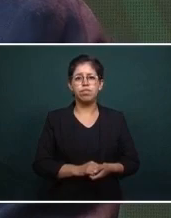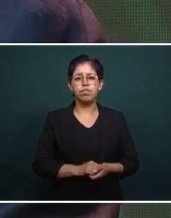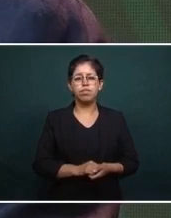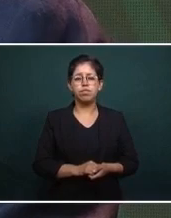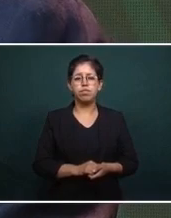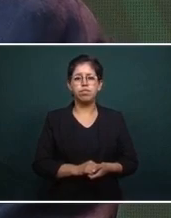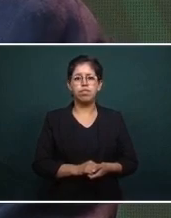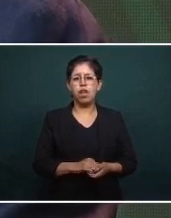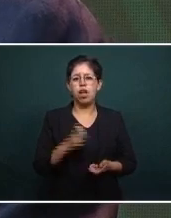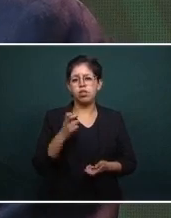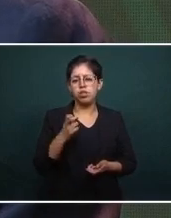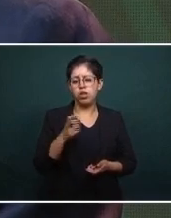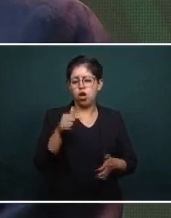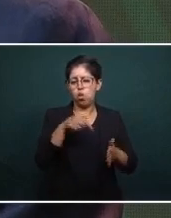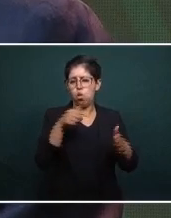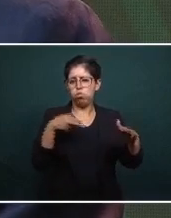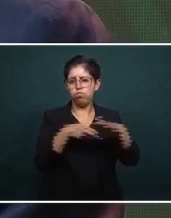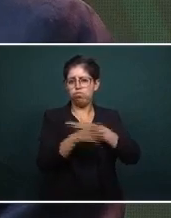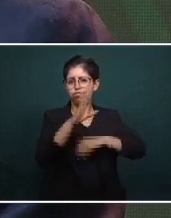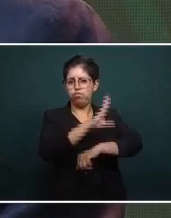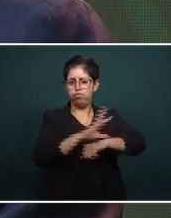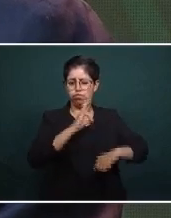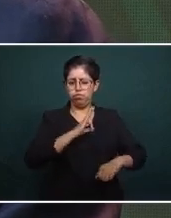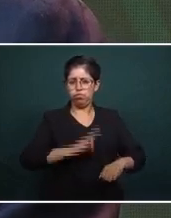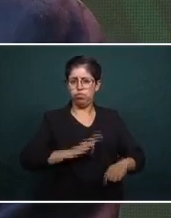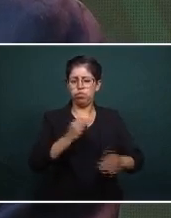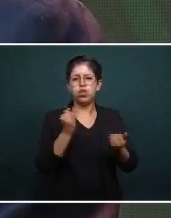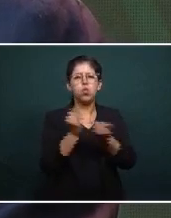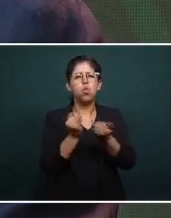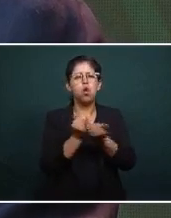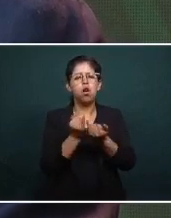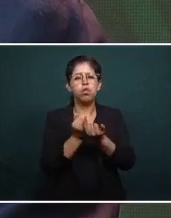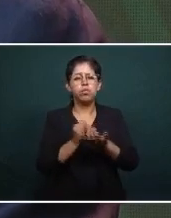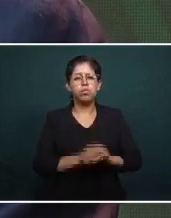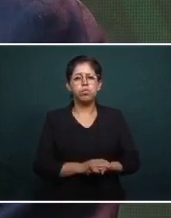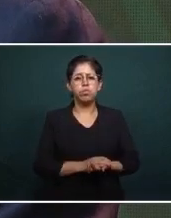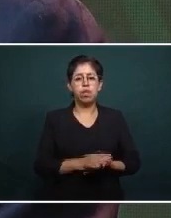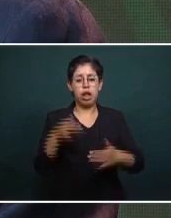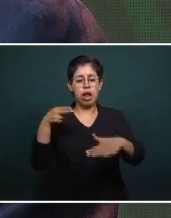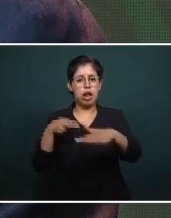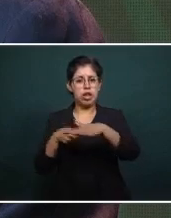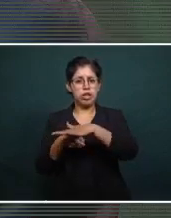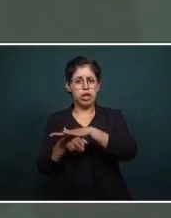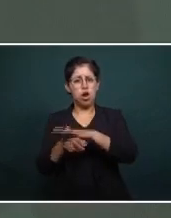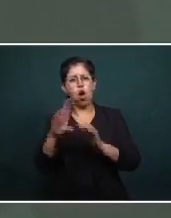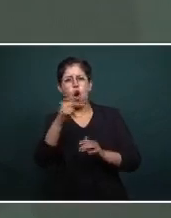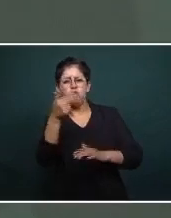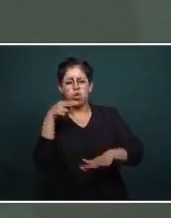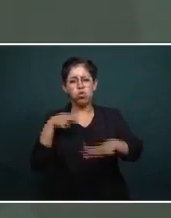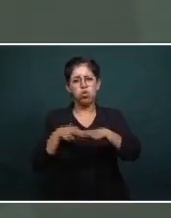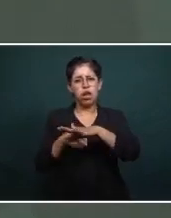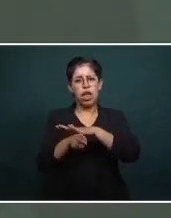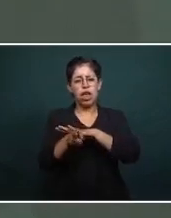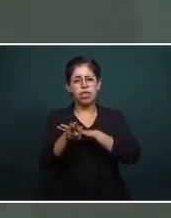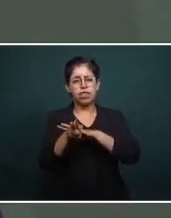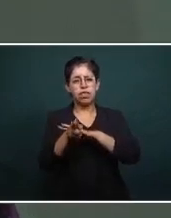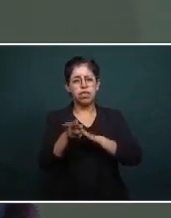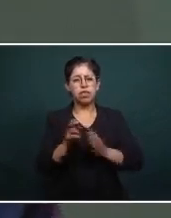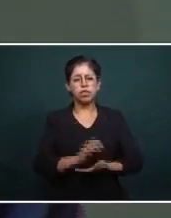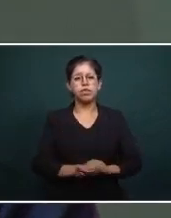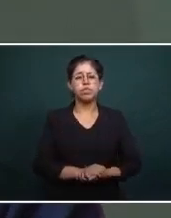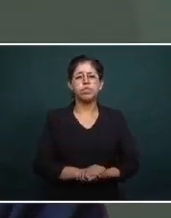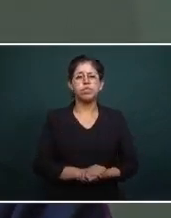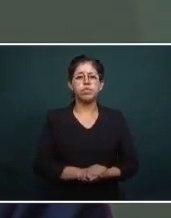así como este, está el caso del tren de la zona